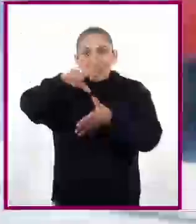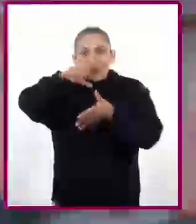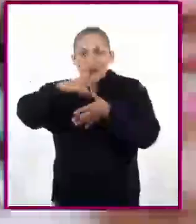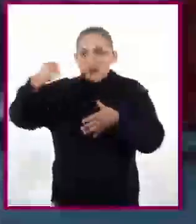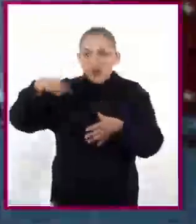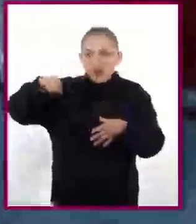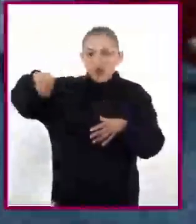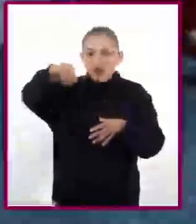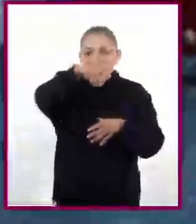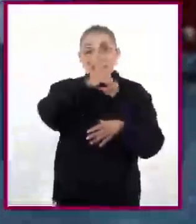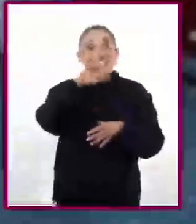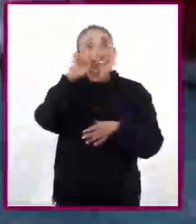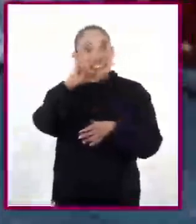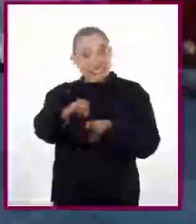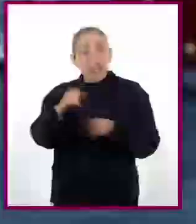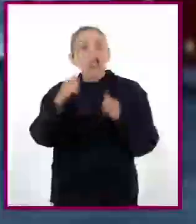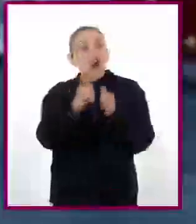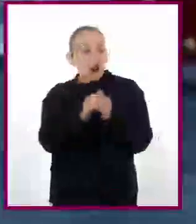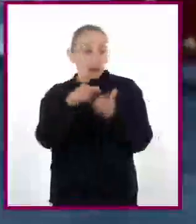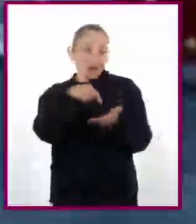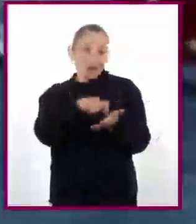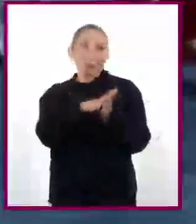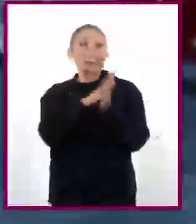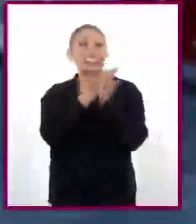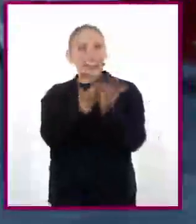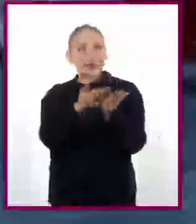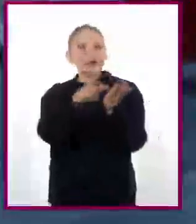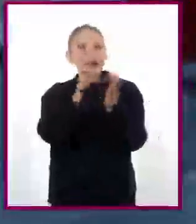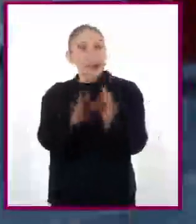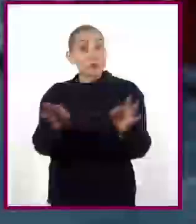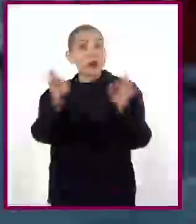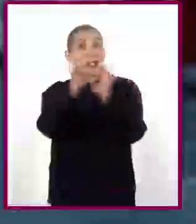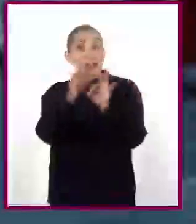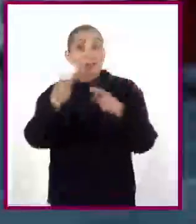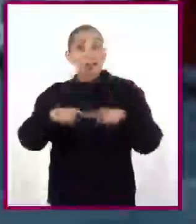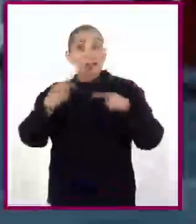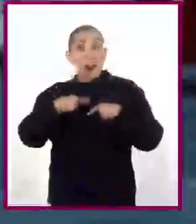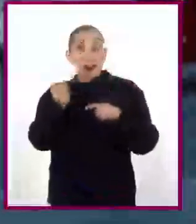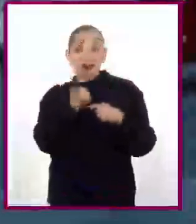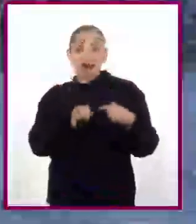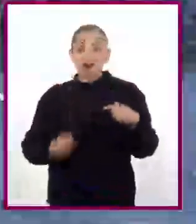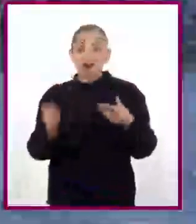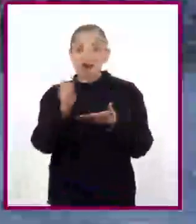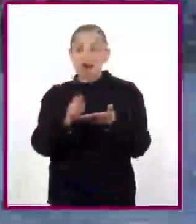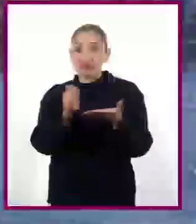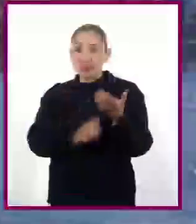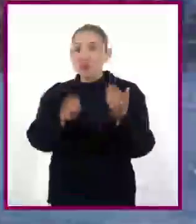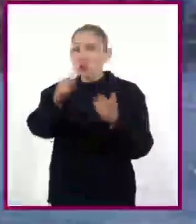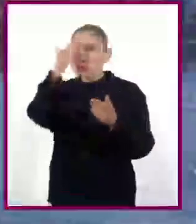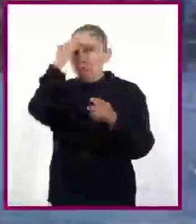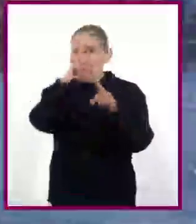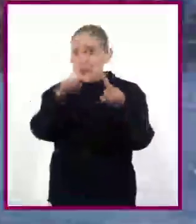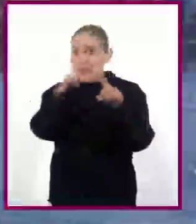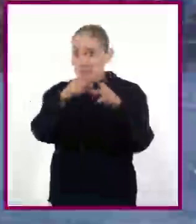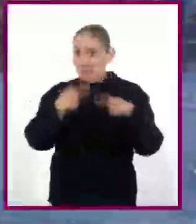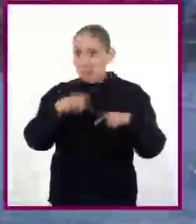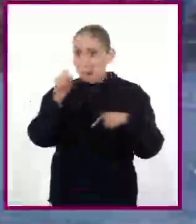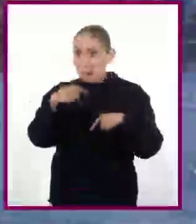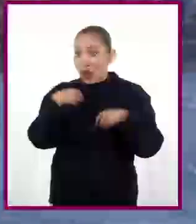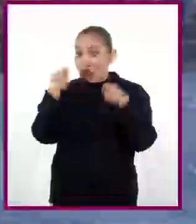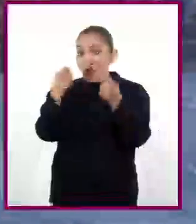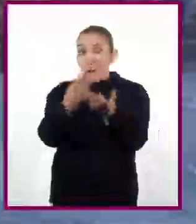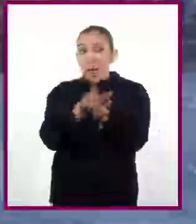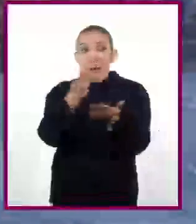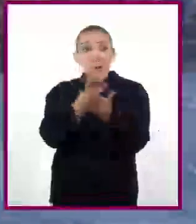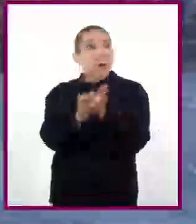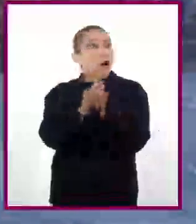Latinoamérica. Sí, a través de las obras más representativas de sus autores más destacados. ¿Saben que varios de ellos han recibido premios